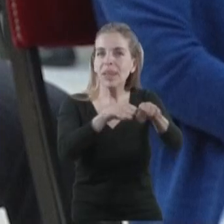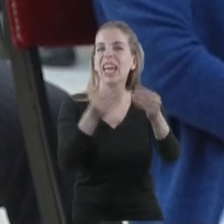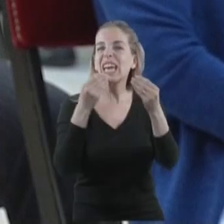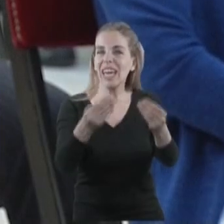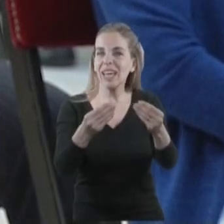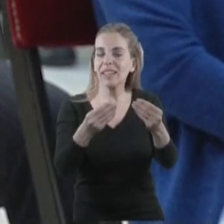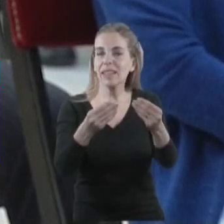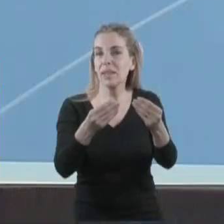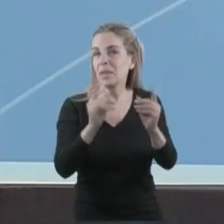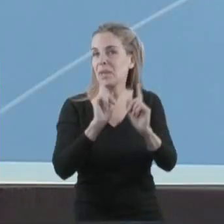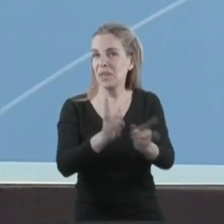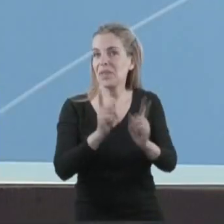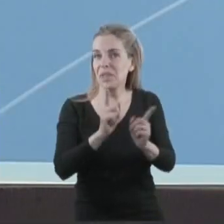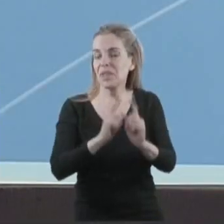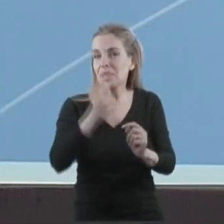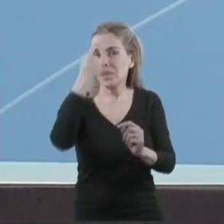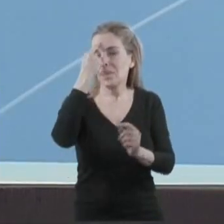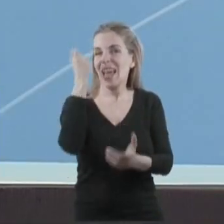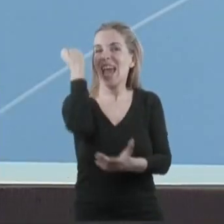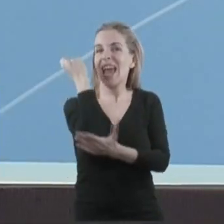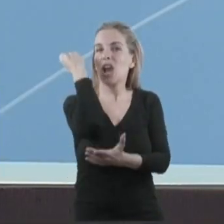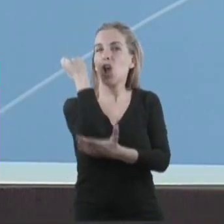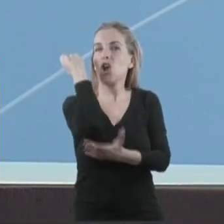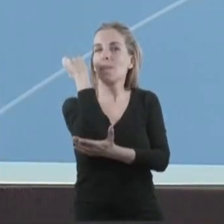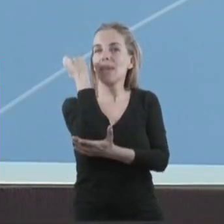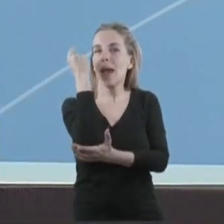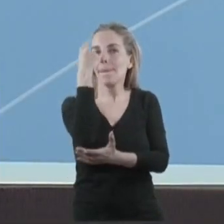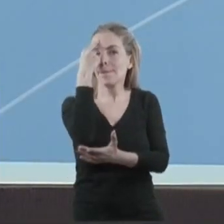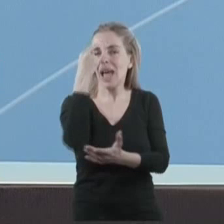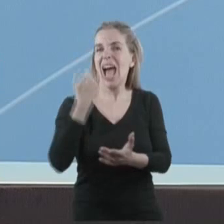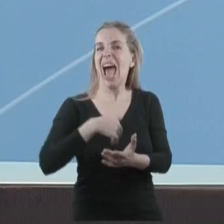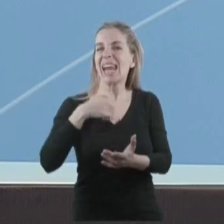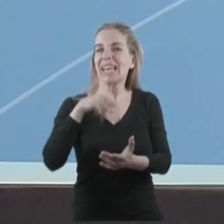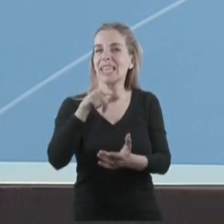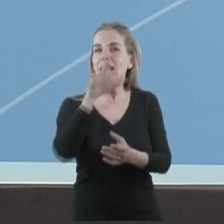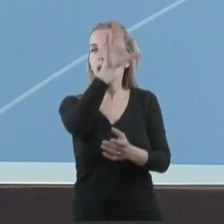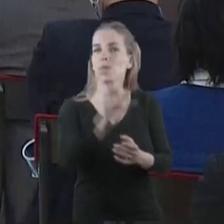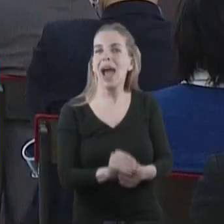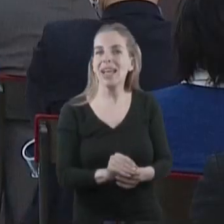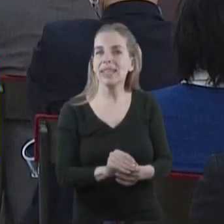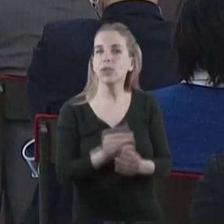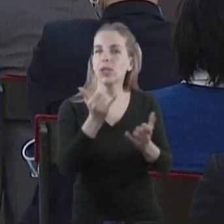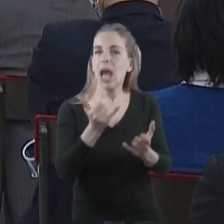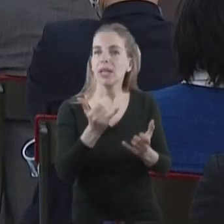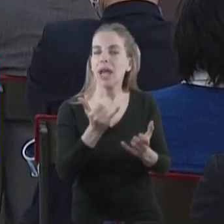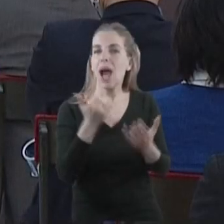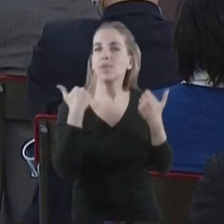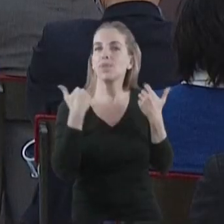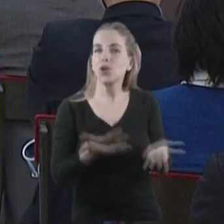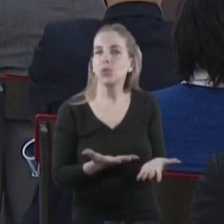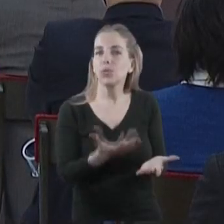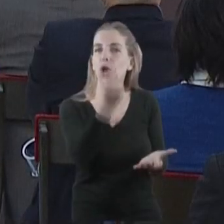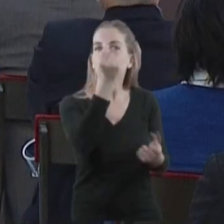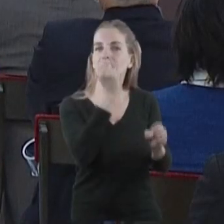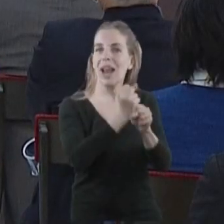seguir construyendo una economía, una Argentina con más oportunidades, una Argentina con más producción,